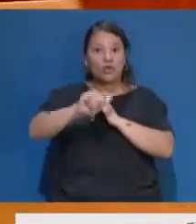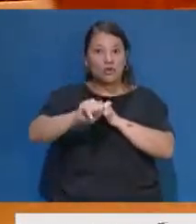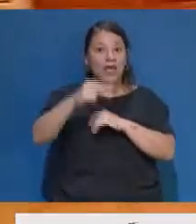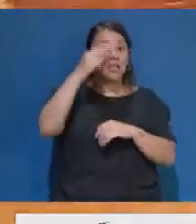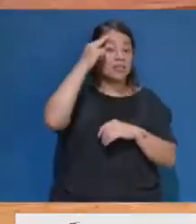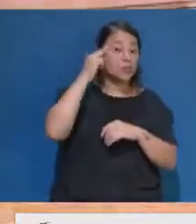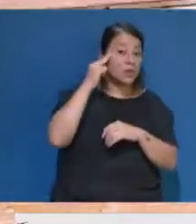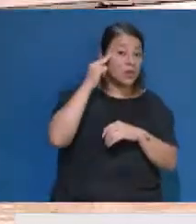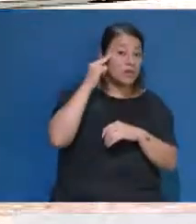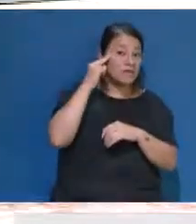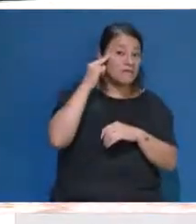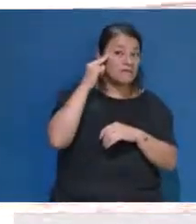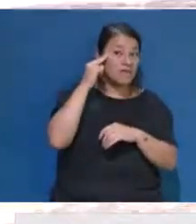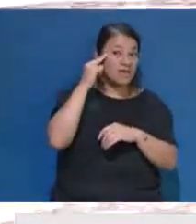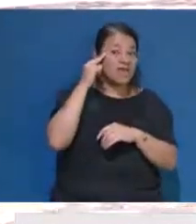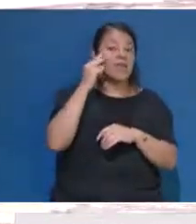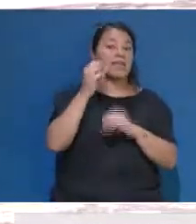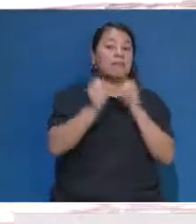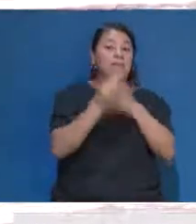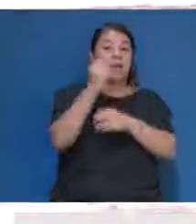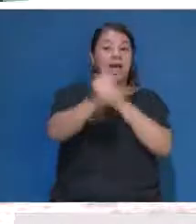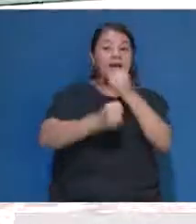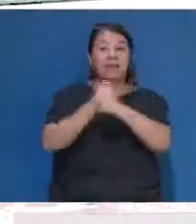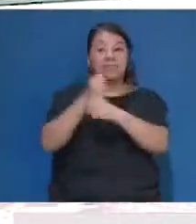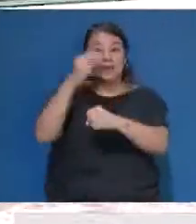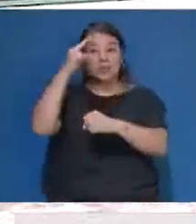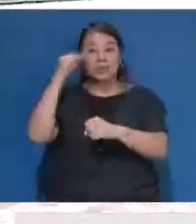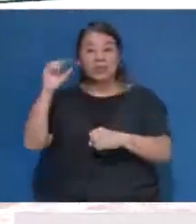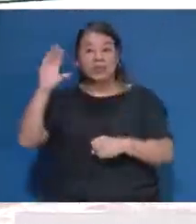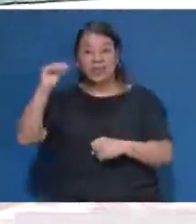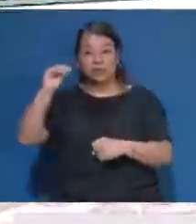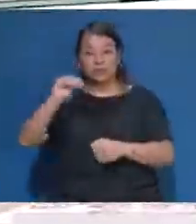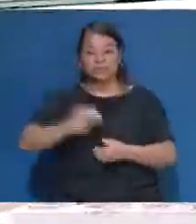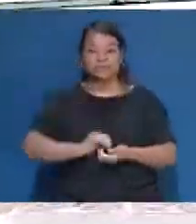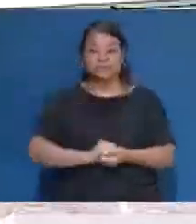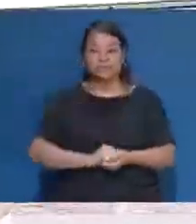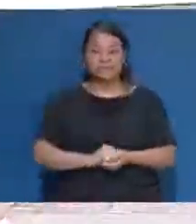9 a 21 horas.